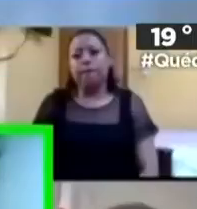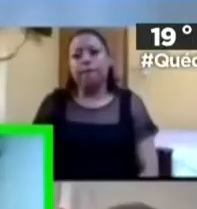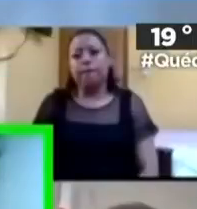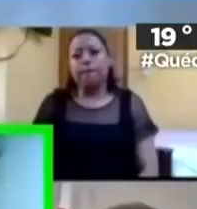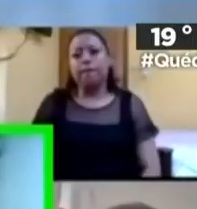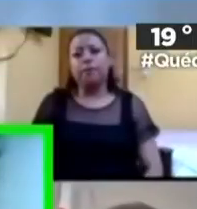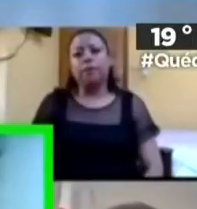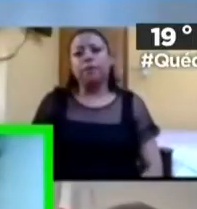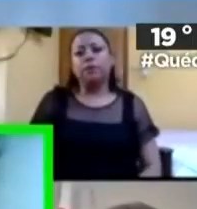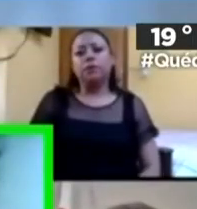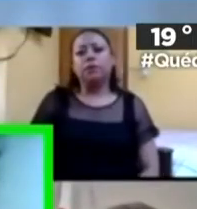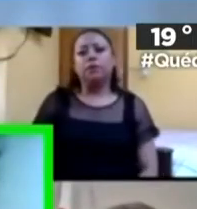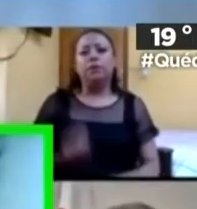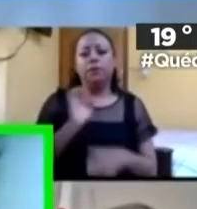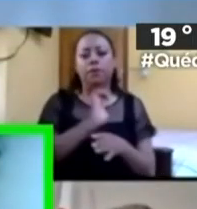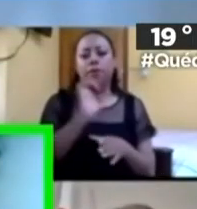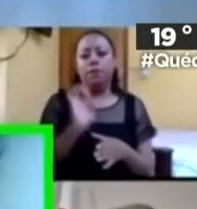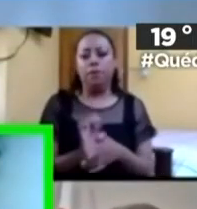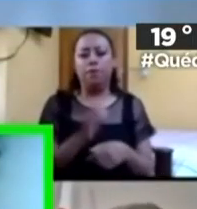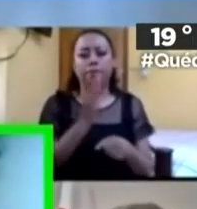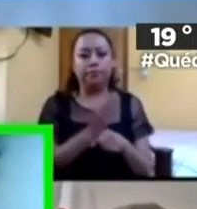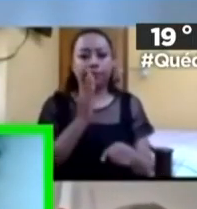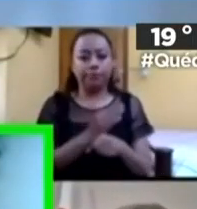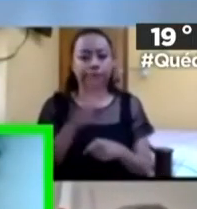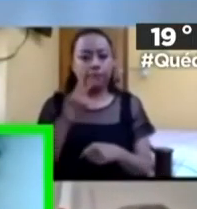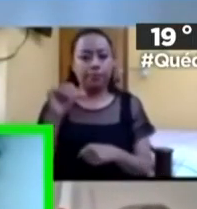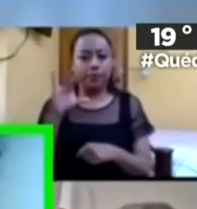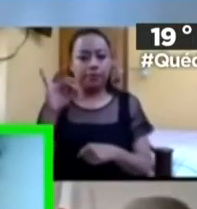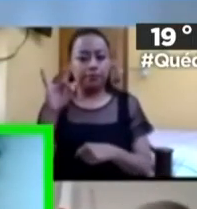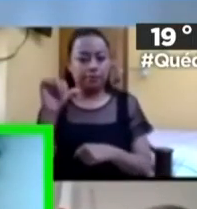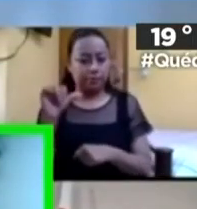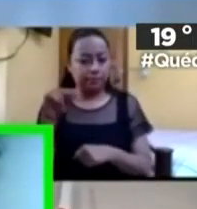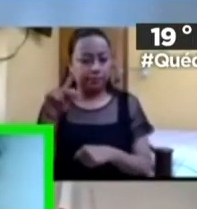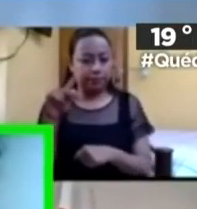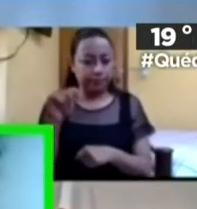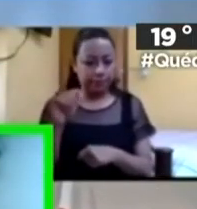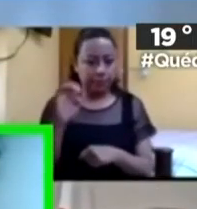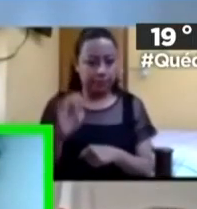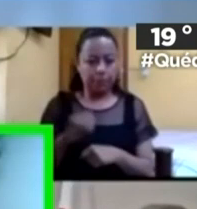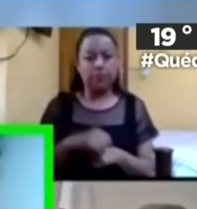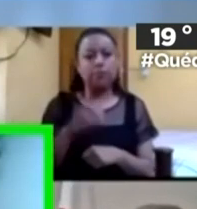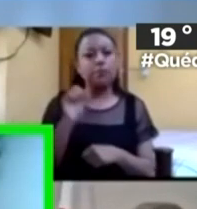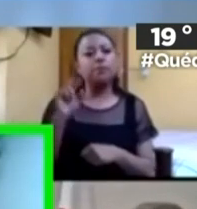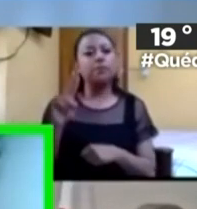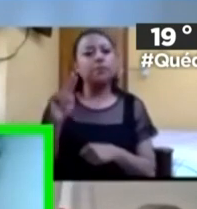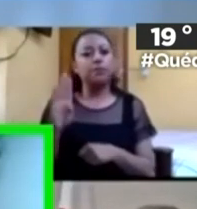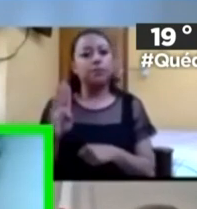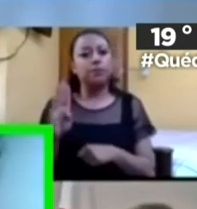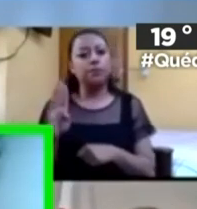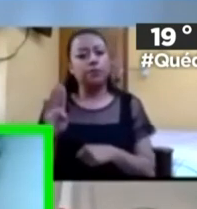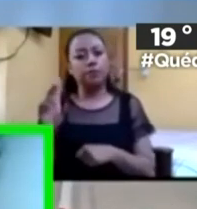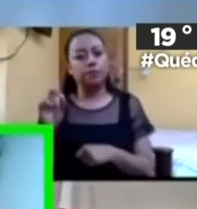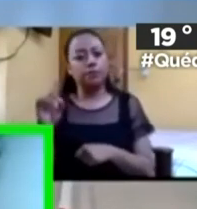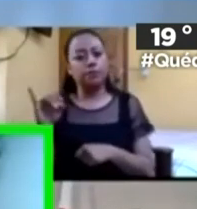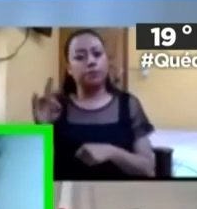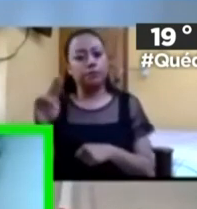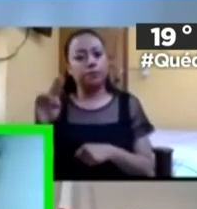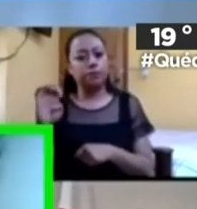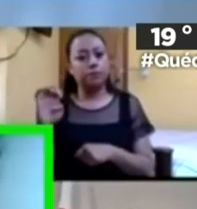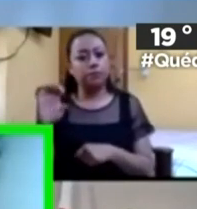Sí. La vacante del subdirector general de mantenimiento, doctor